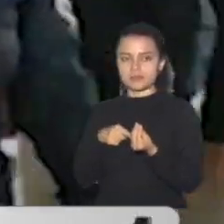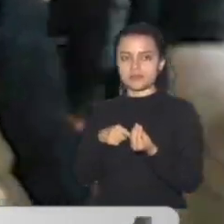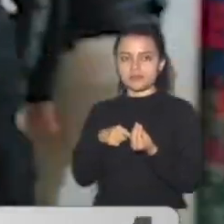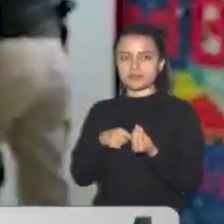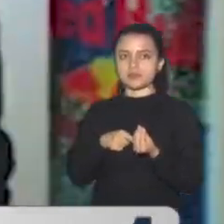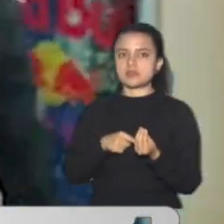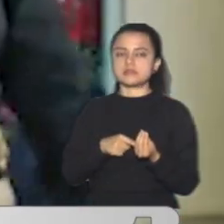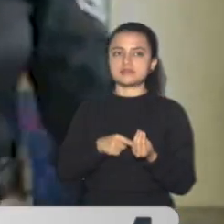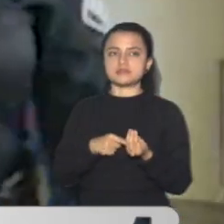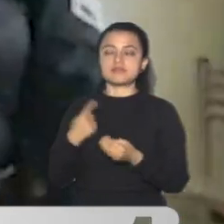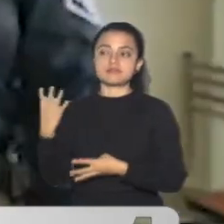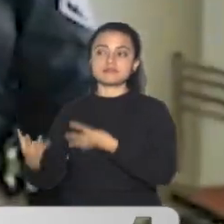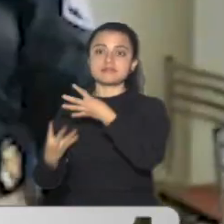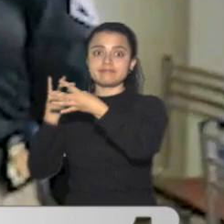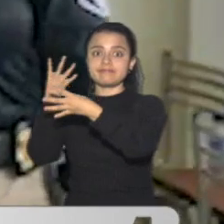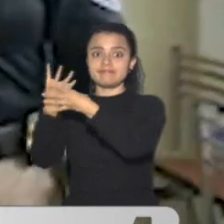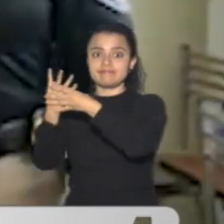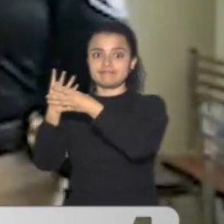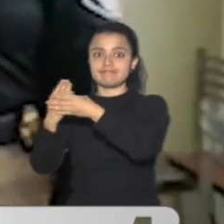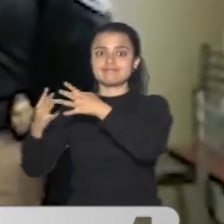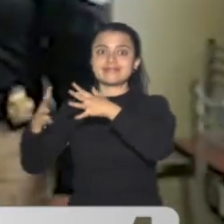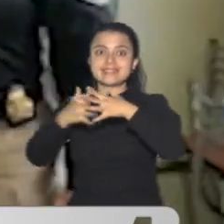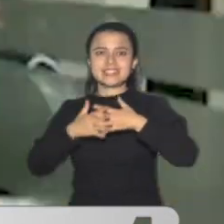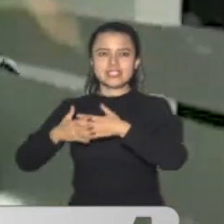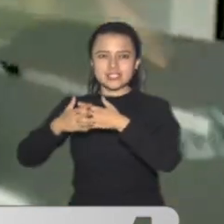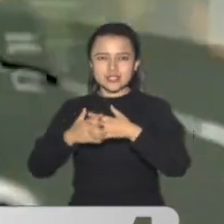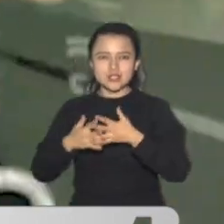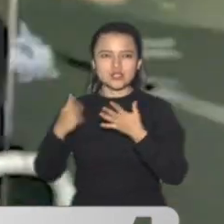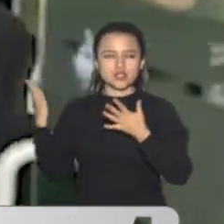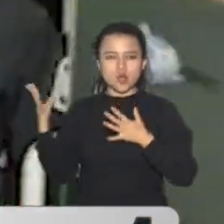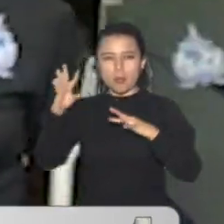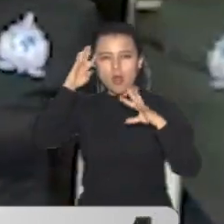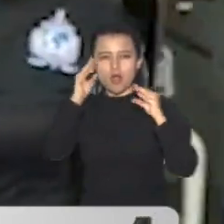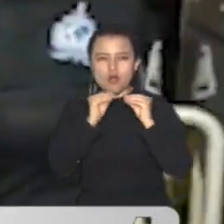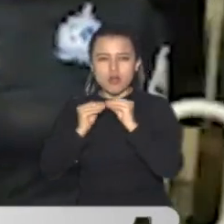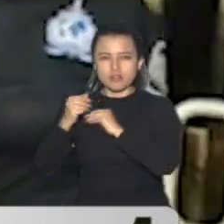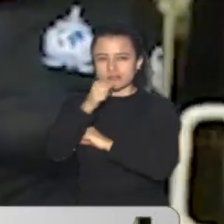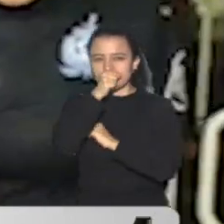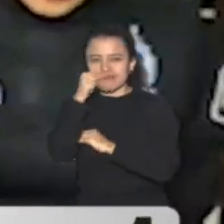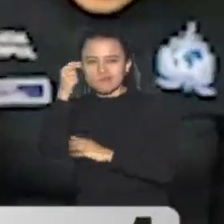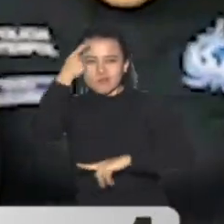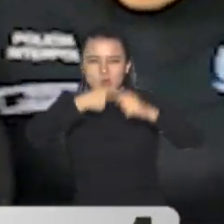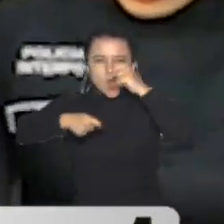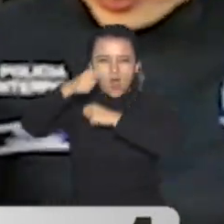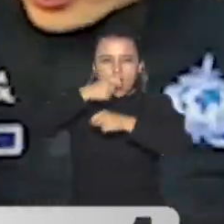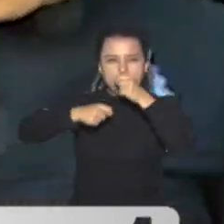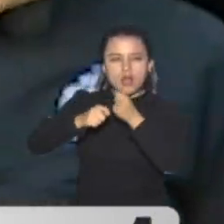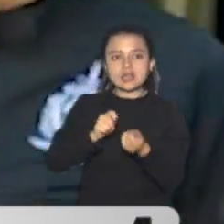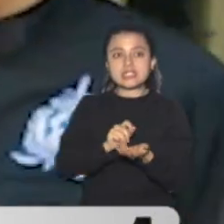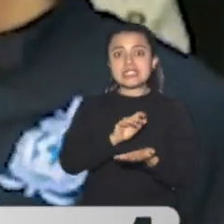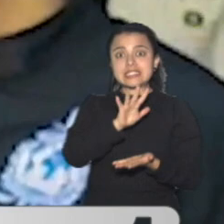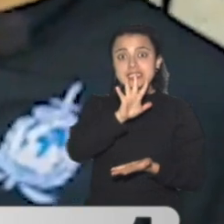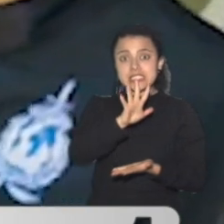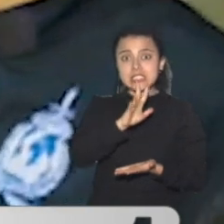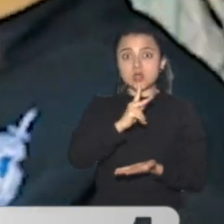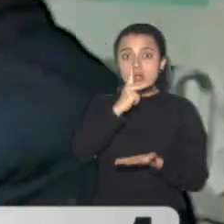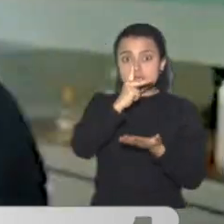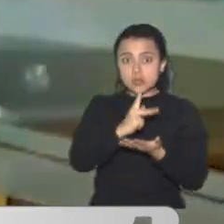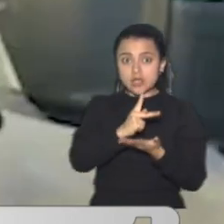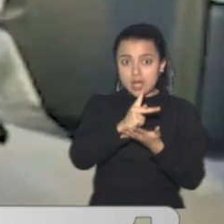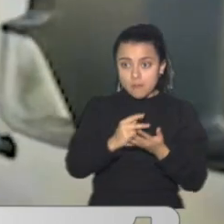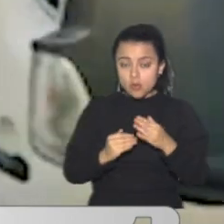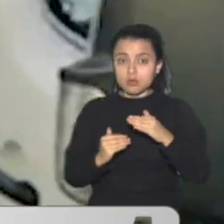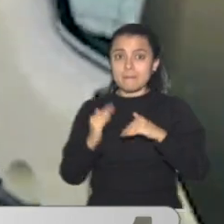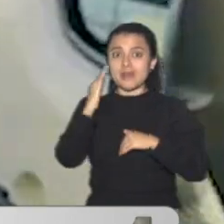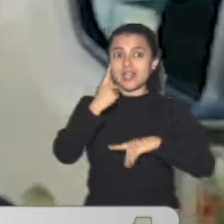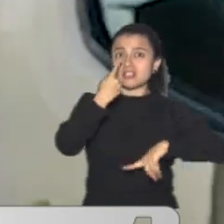presentó alias la negra la circular roja por los delitos de la asociación ilícita con miras de distribuir cinco kilogramos o más de cocaína a sabiendas que iban